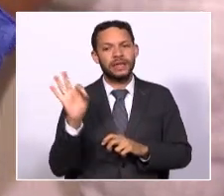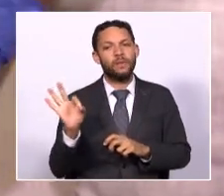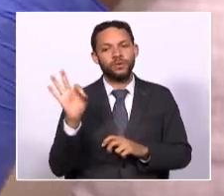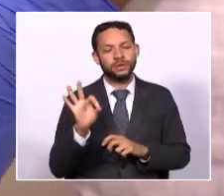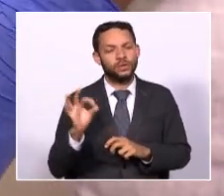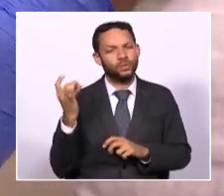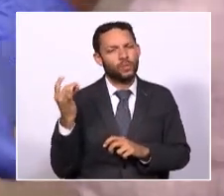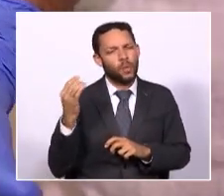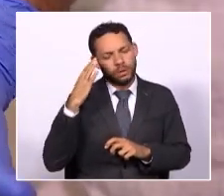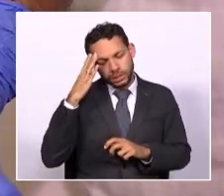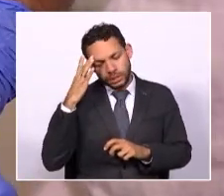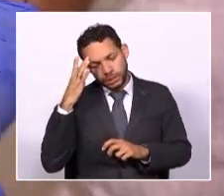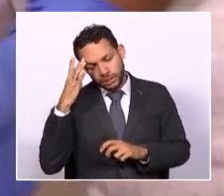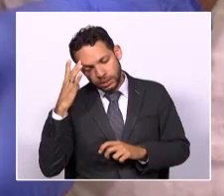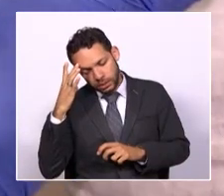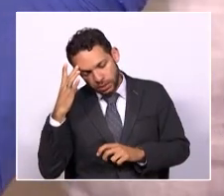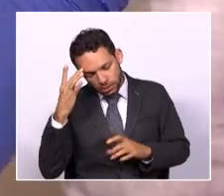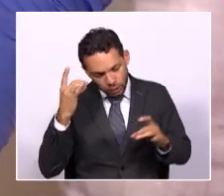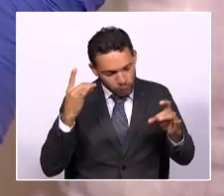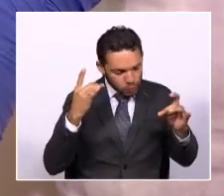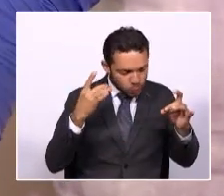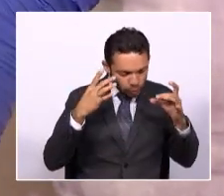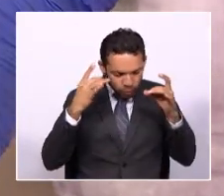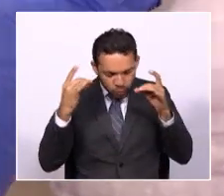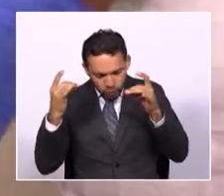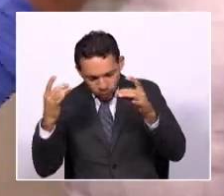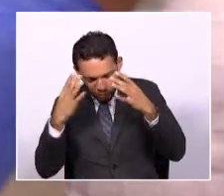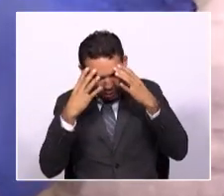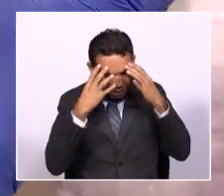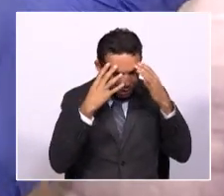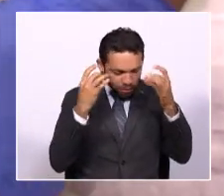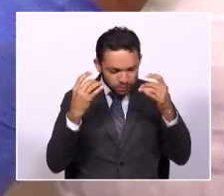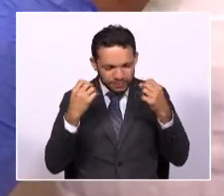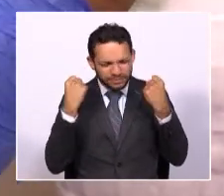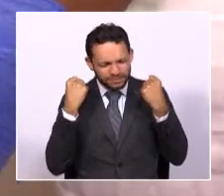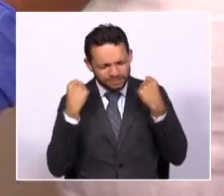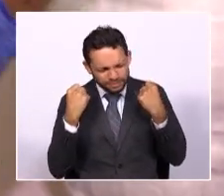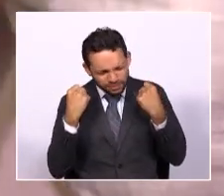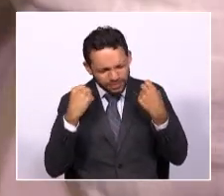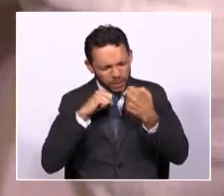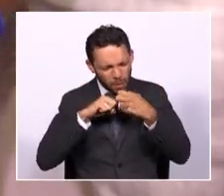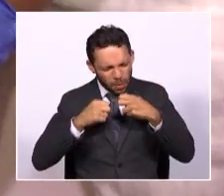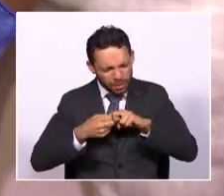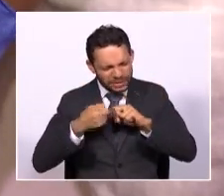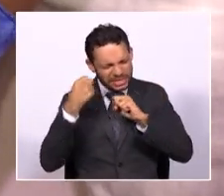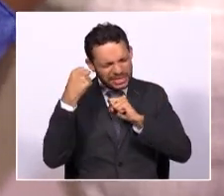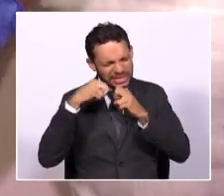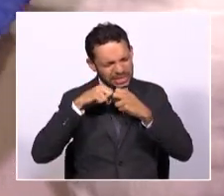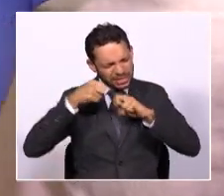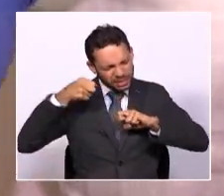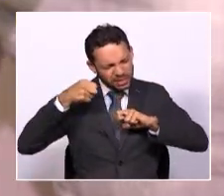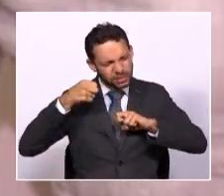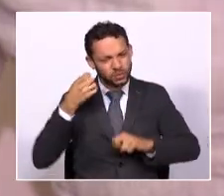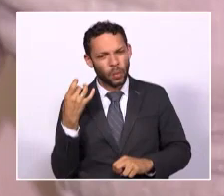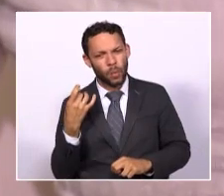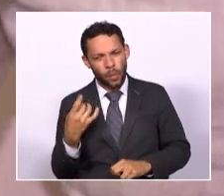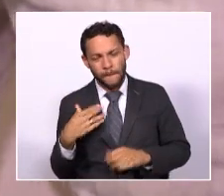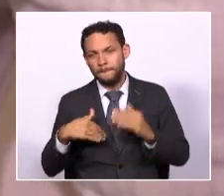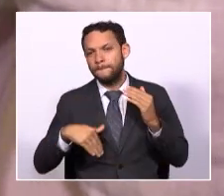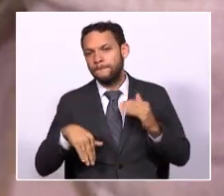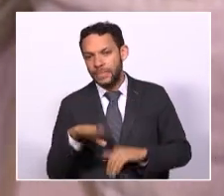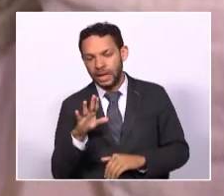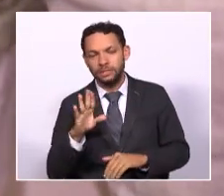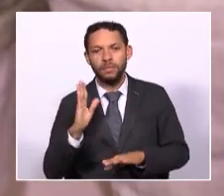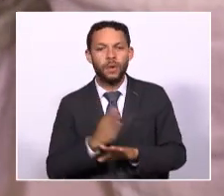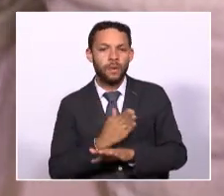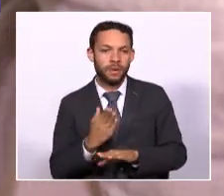cabeza. Migrañas, cefalea tensional, tensión excesiva a nivel paracervical, tienen que ver con esos estados